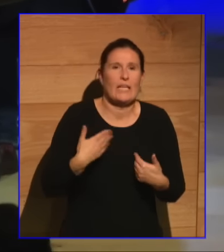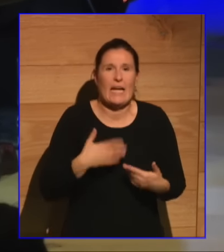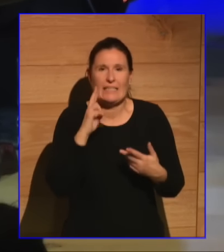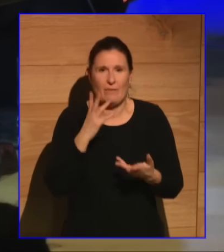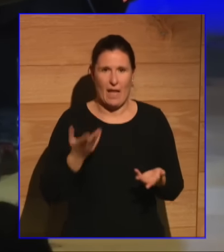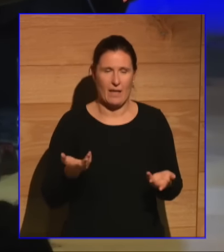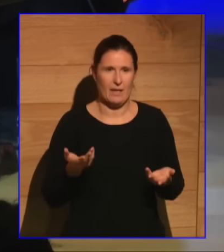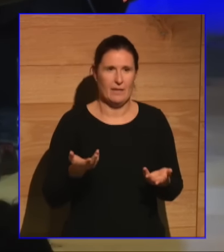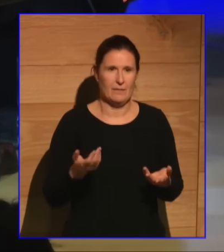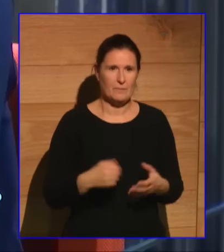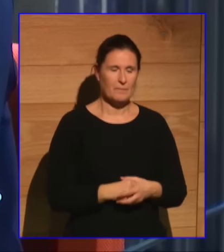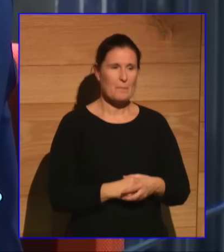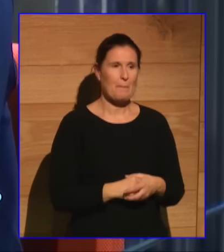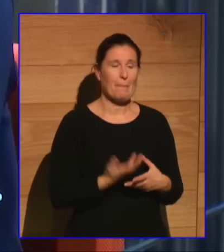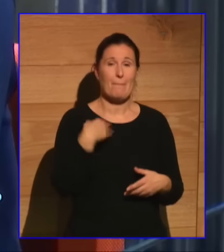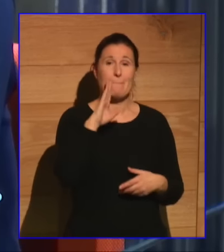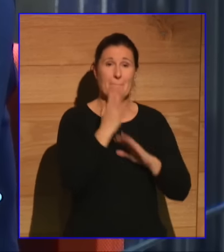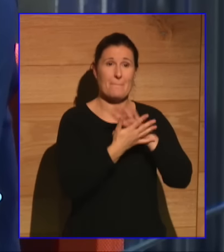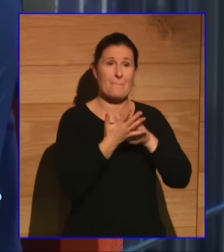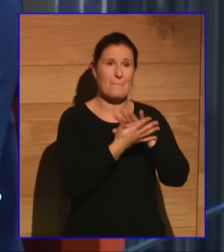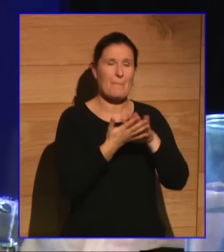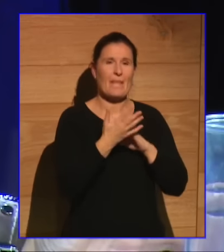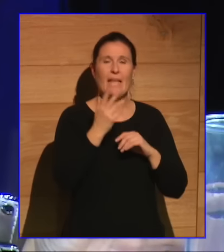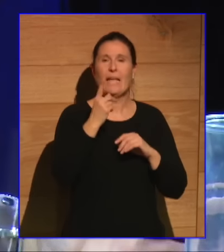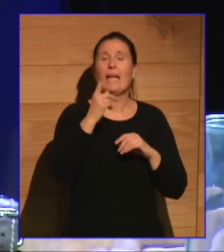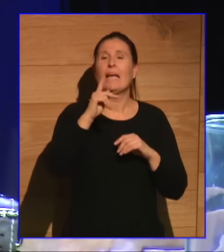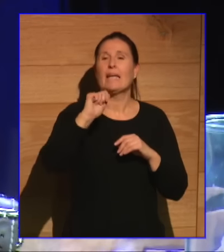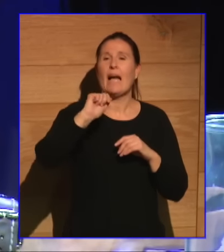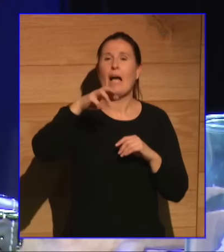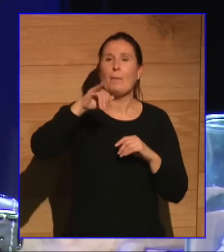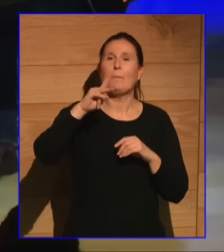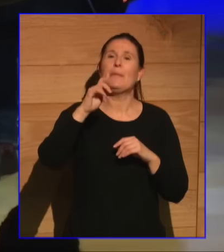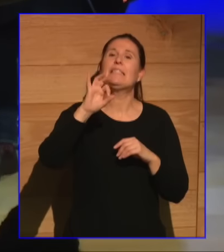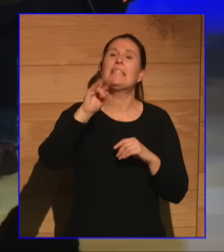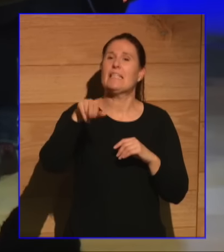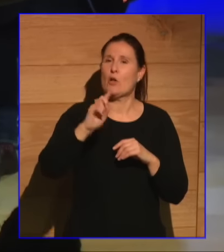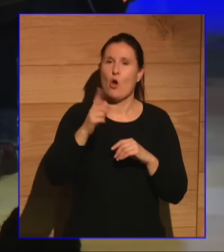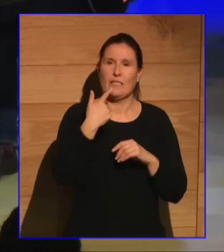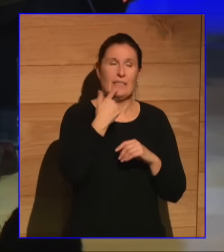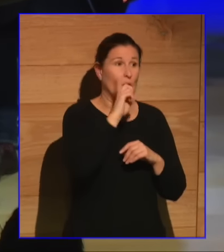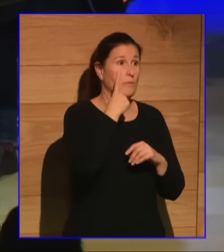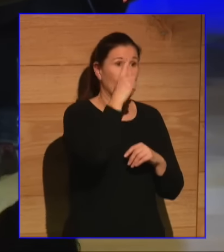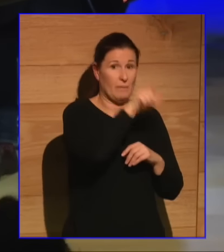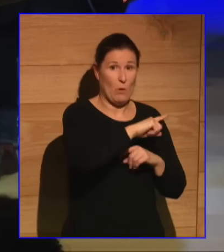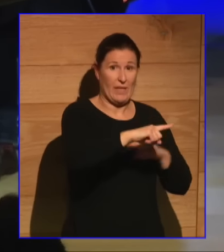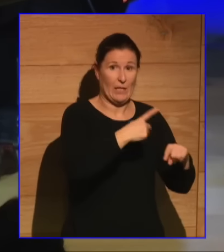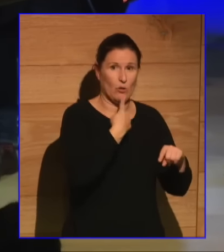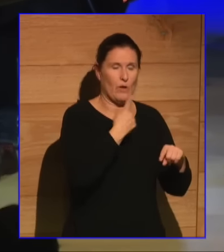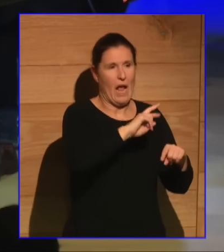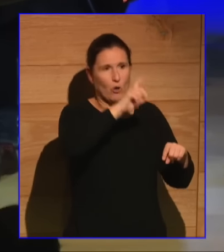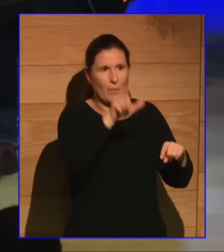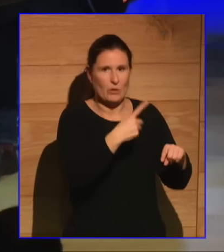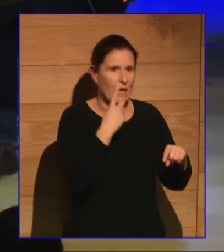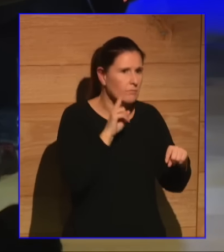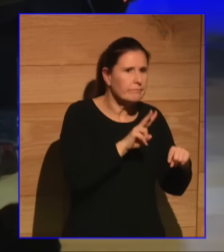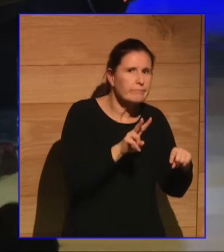Bueno, lo que tú decías, ¿no? Janusz Kaminski y de repente es el descubrimiento de Spielberg que yo creo que casi le anima